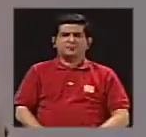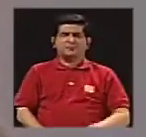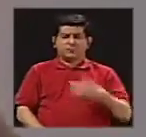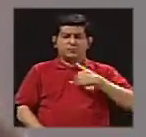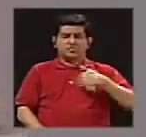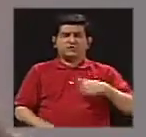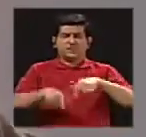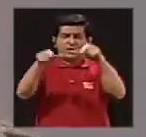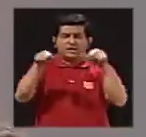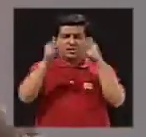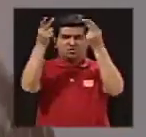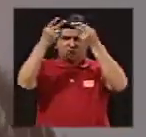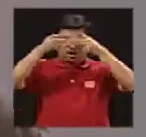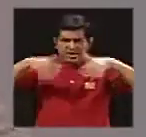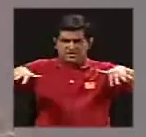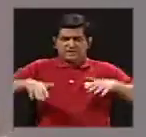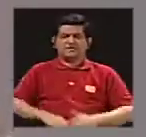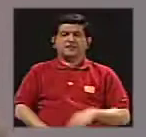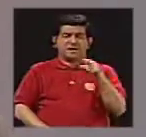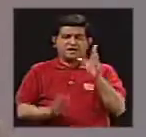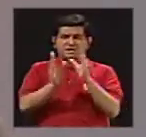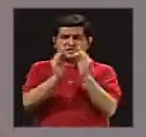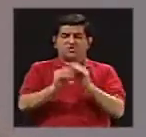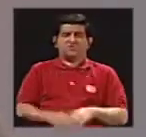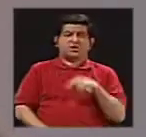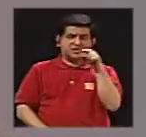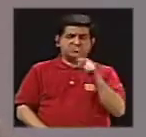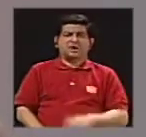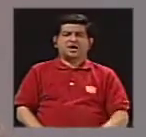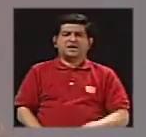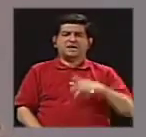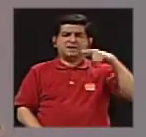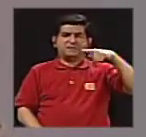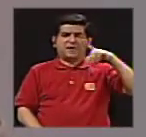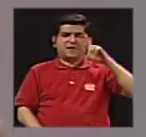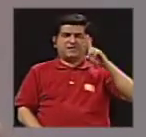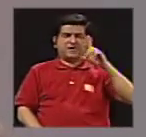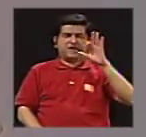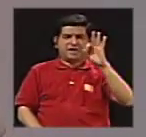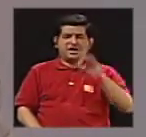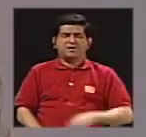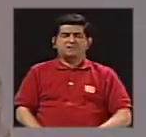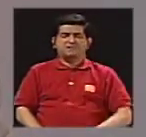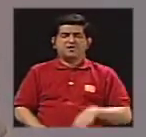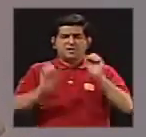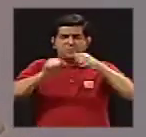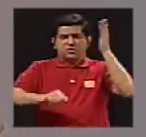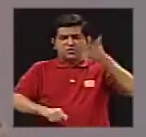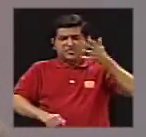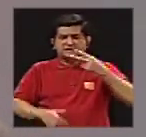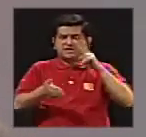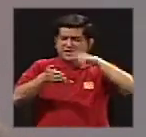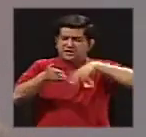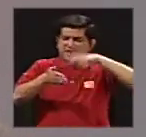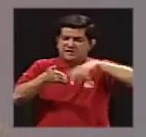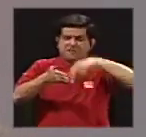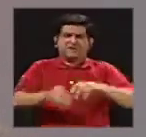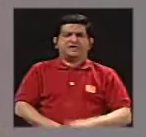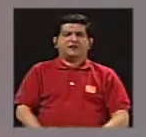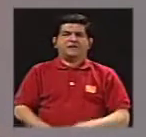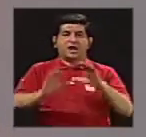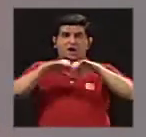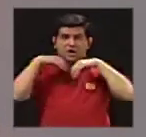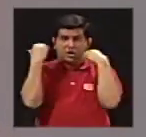del Congreso donde dice ponencia se abre y se despliegue ahí está la ponencia un PDF y las pueden ver y entonces este en las